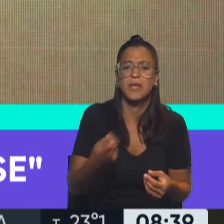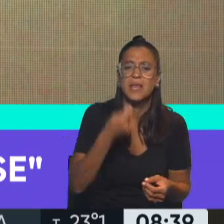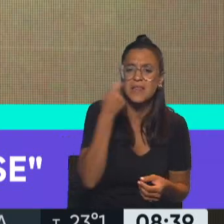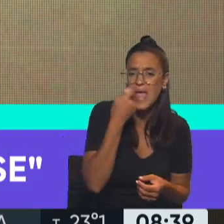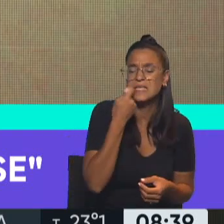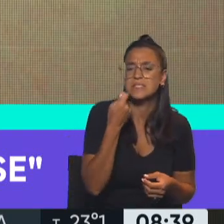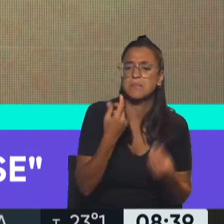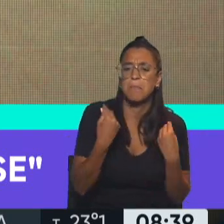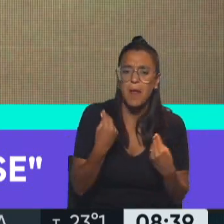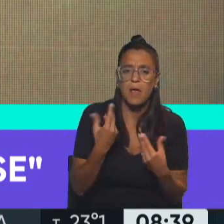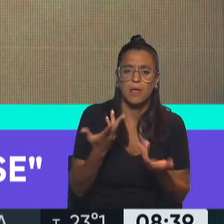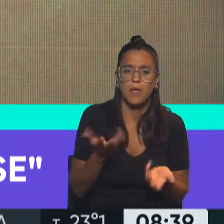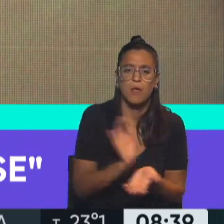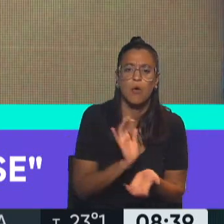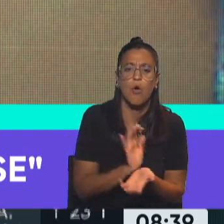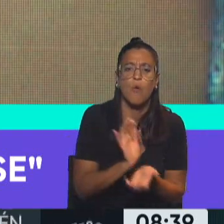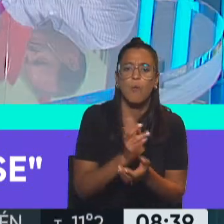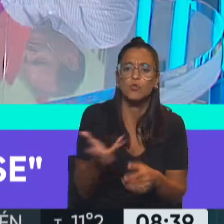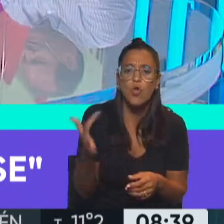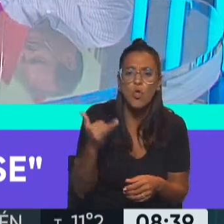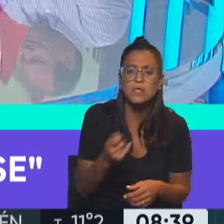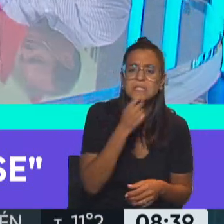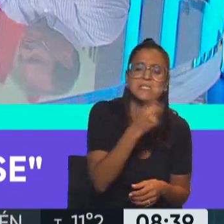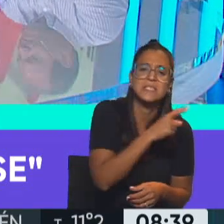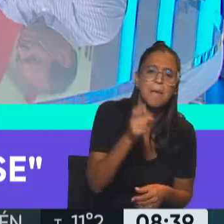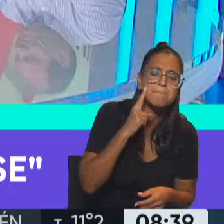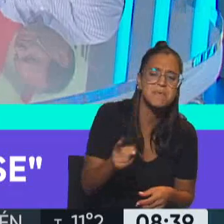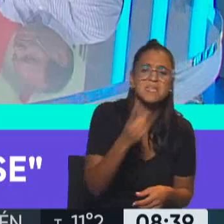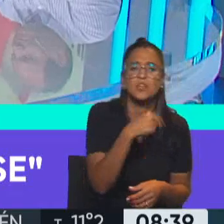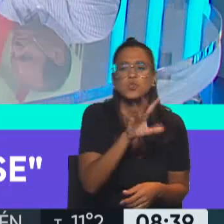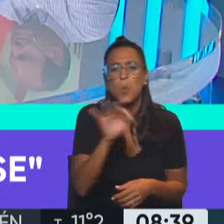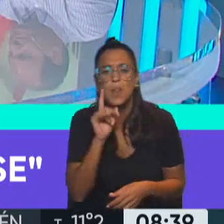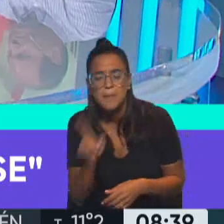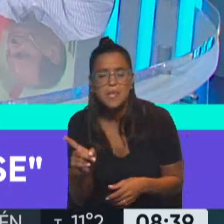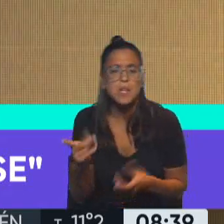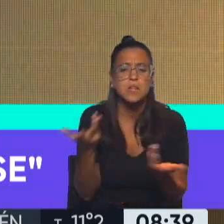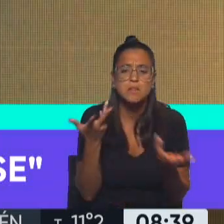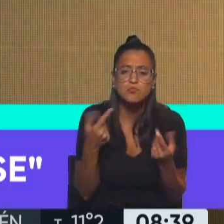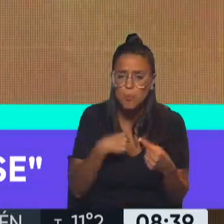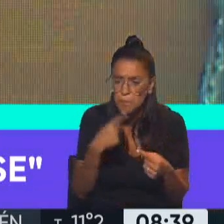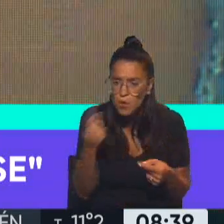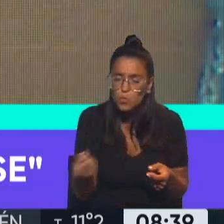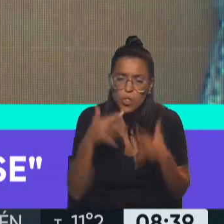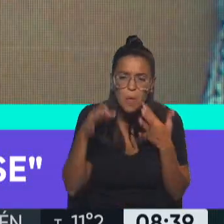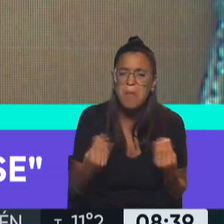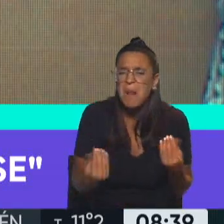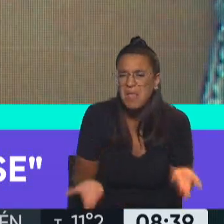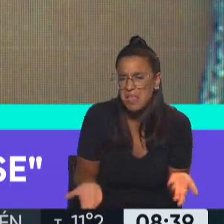y seguir como un partido de fútbol todos los días si tenemos 100.000, 150.000? Te pregunto, ¿no? Realmente, ¿de qué